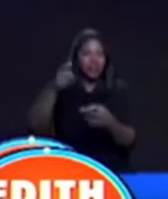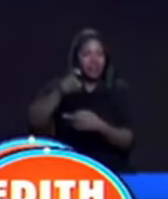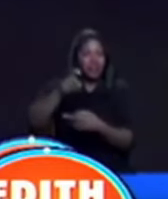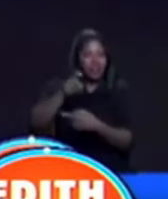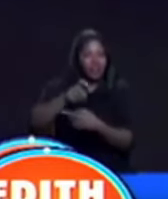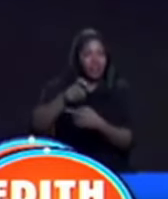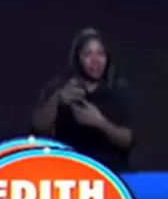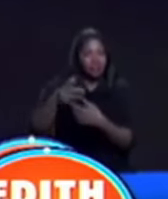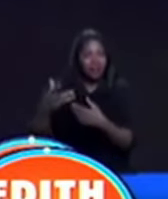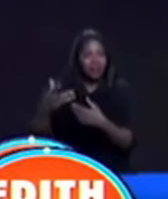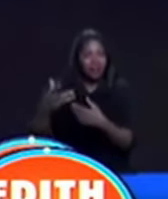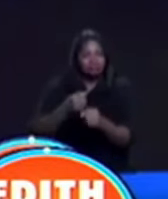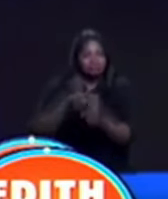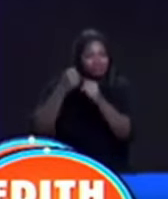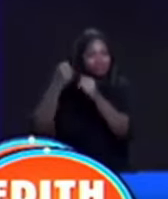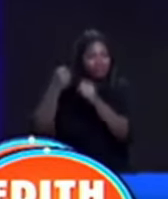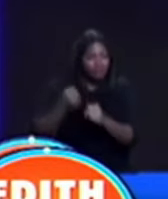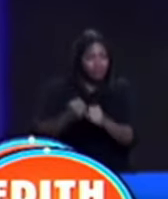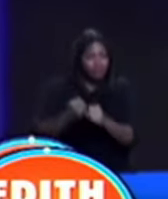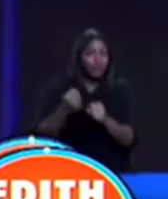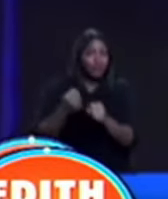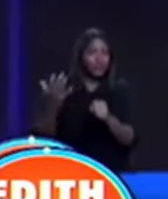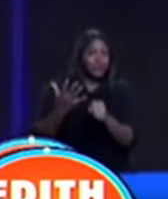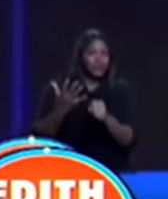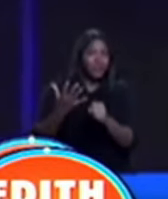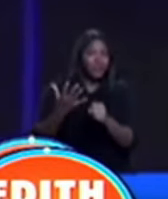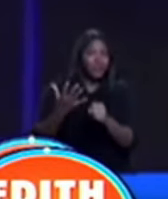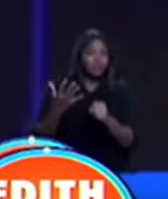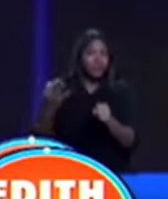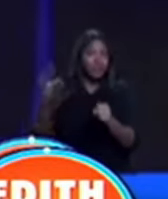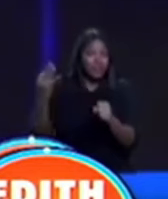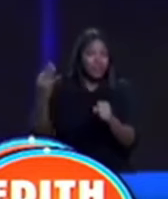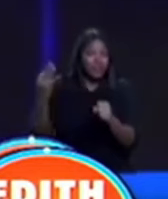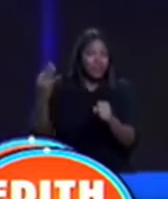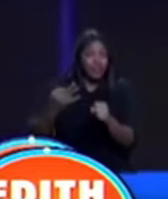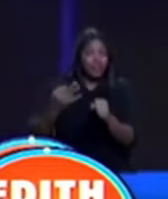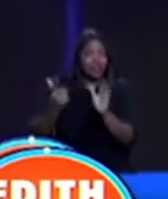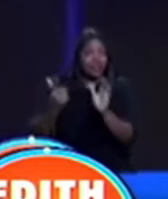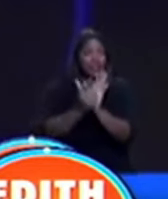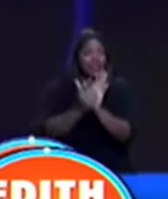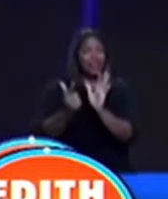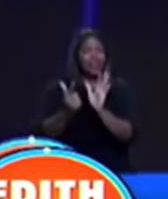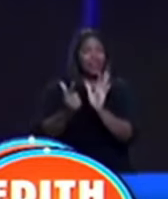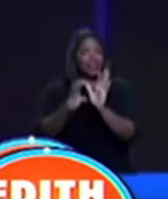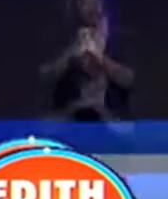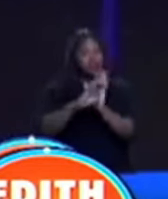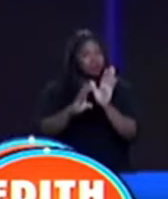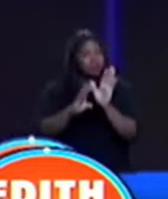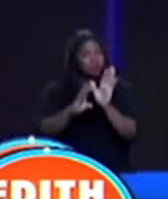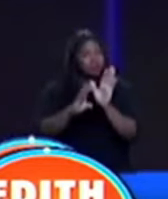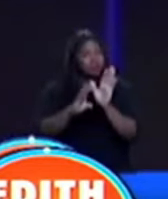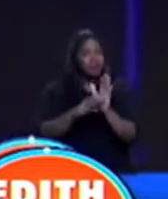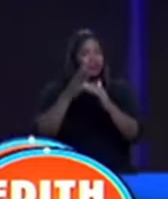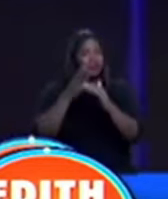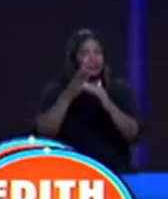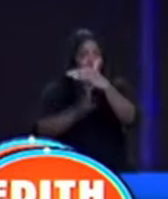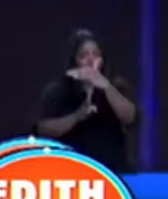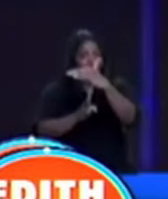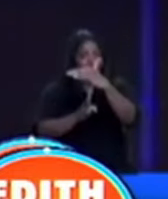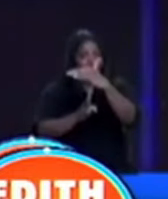estricta, endurecer la aplicación de manera estricta de las leyes de nuestra ley migratoria, y